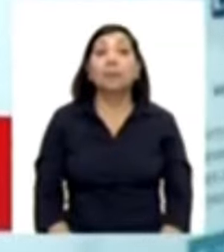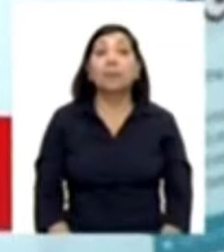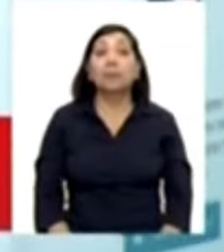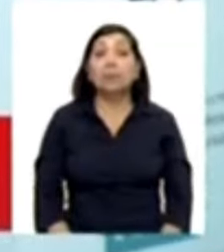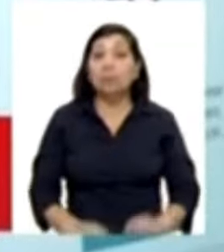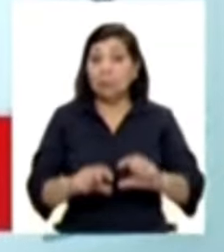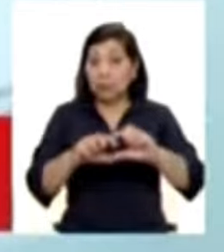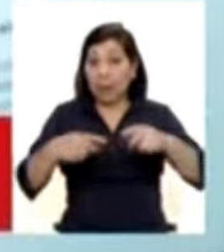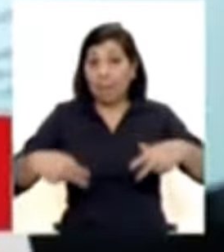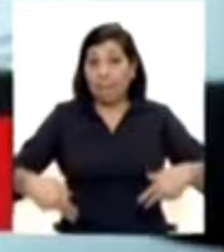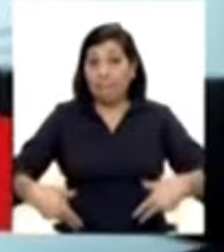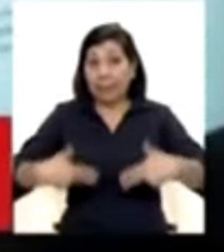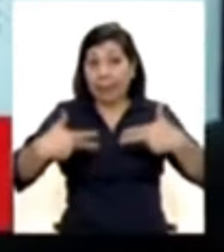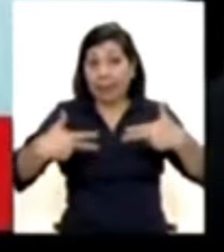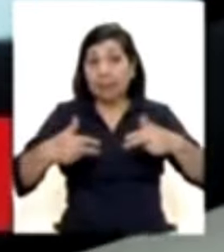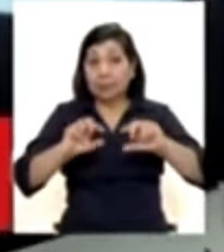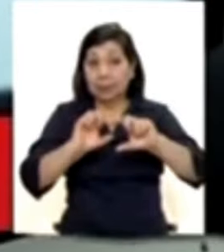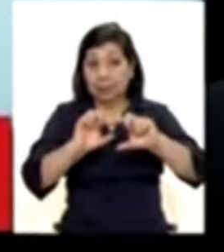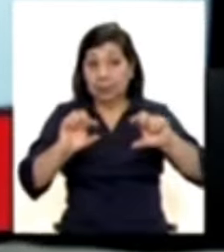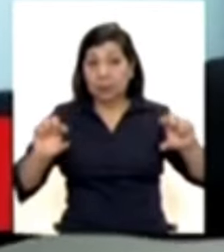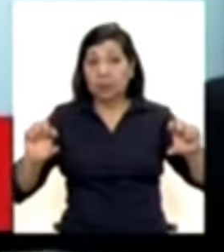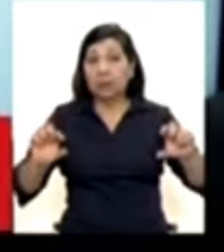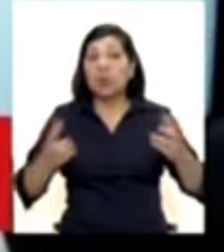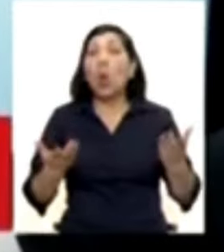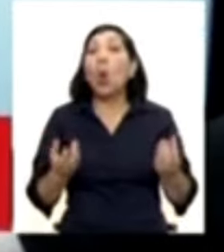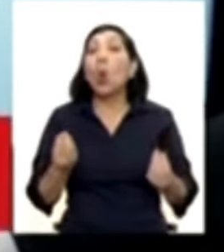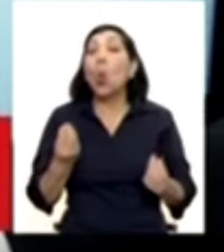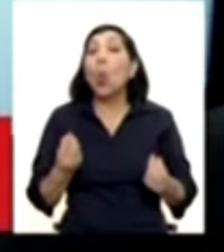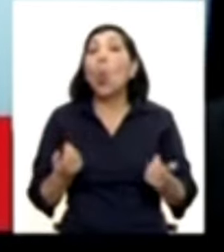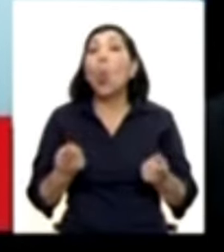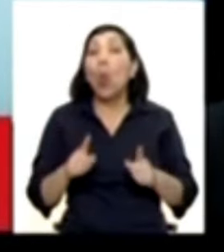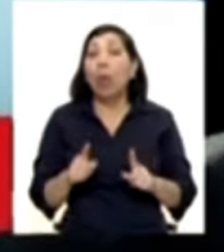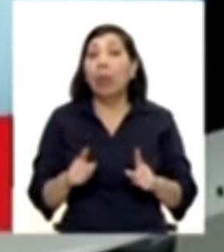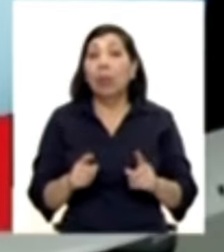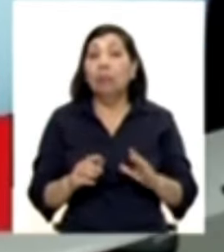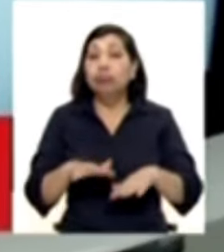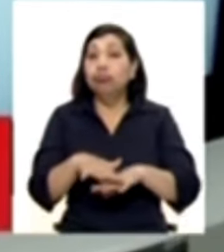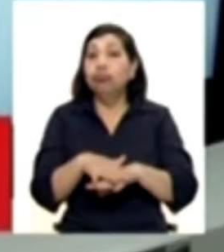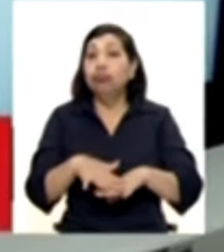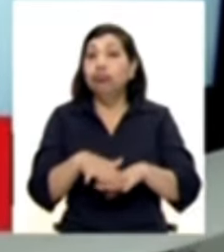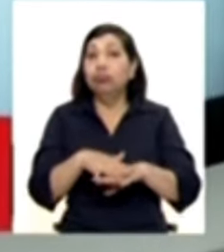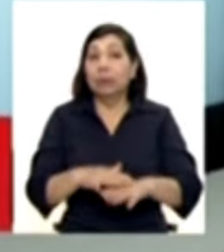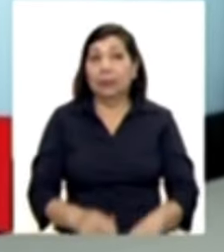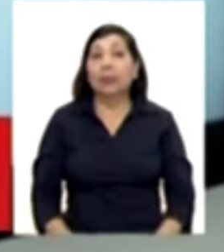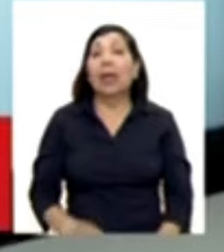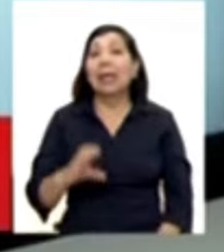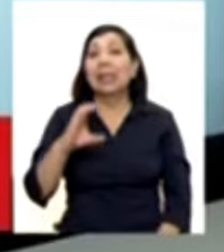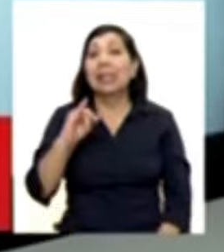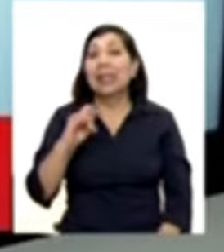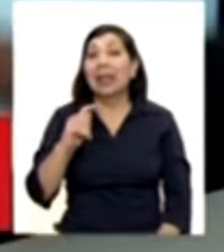y le va a salir esto, ¿no? Entonces vamos a poner acá cómo y cuándo realizarlo, iniciar el trámite de reservar de cita.